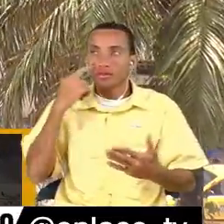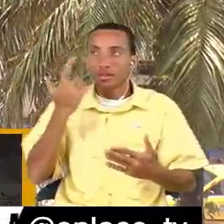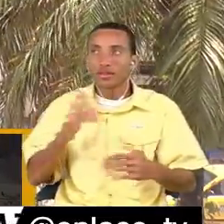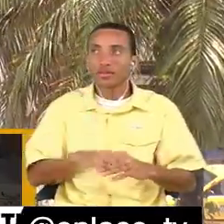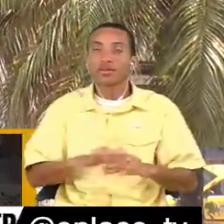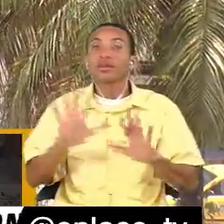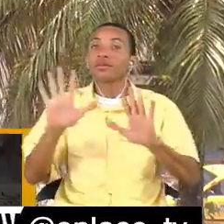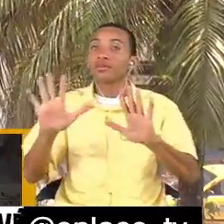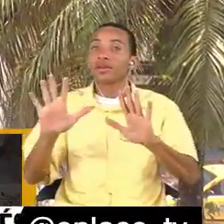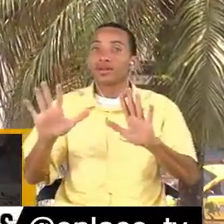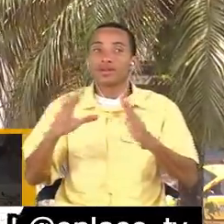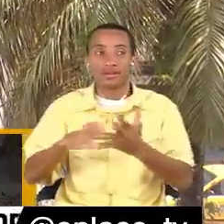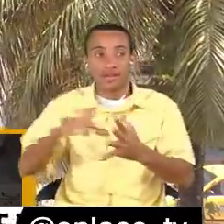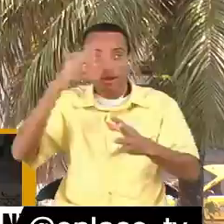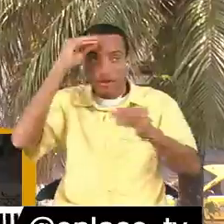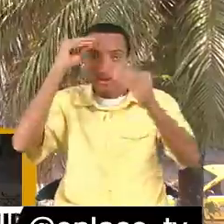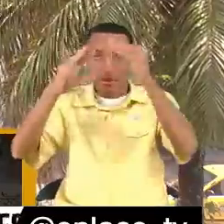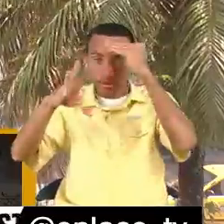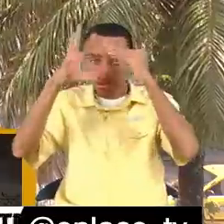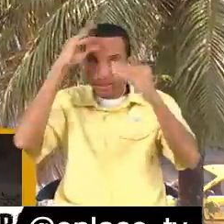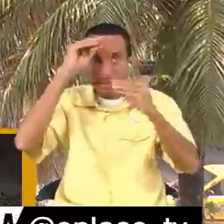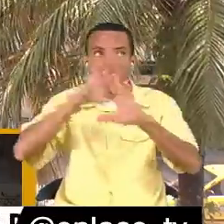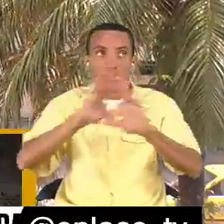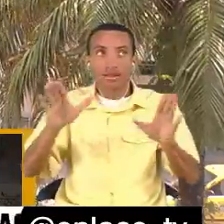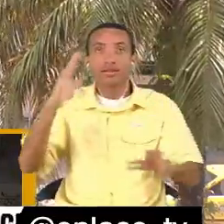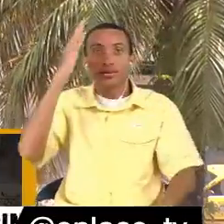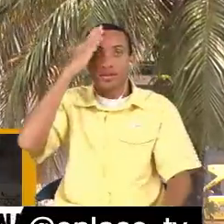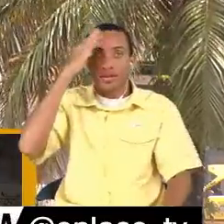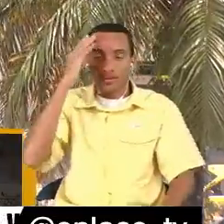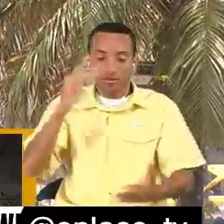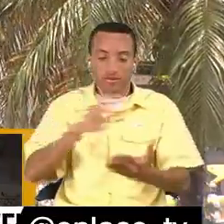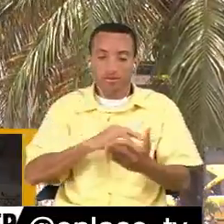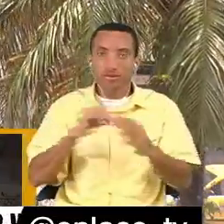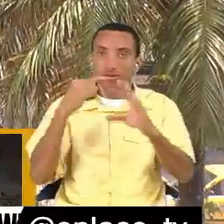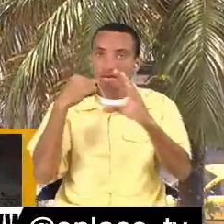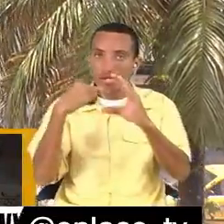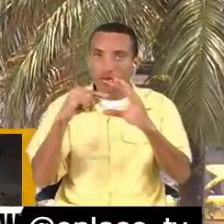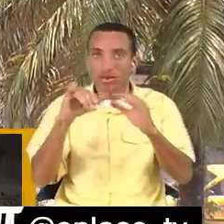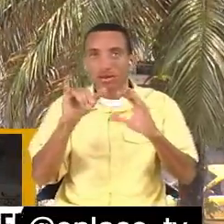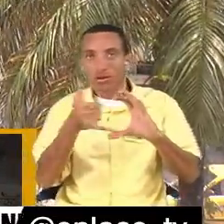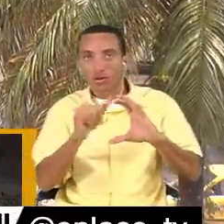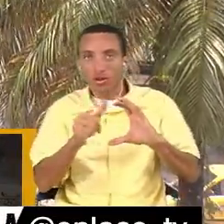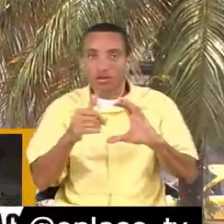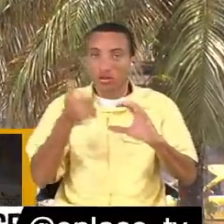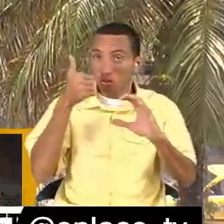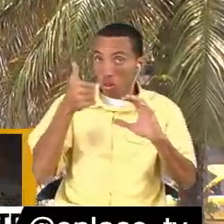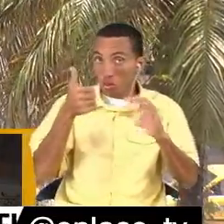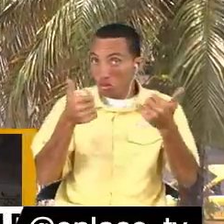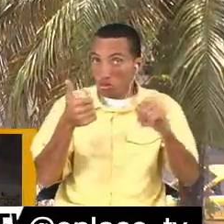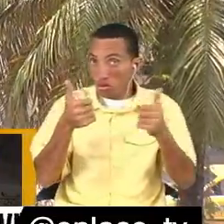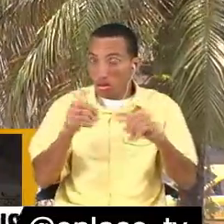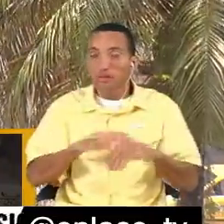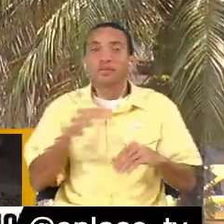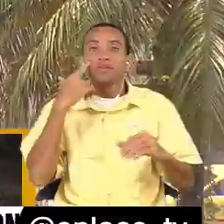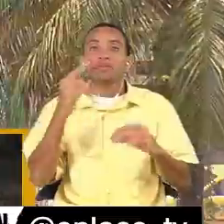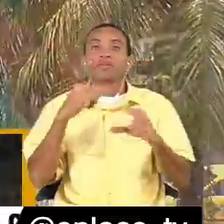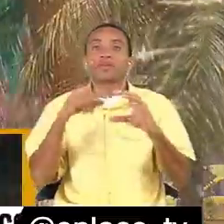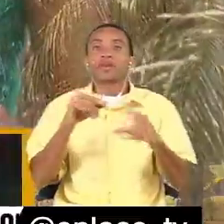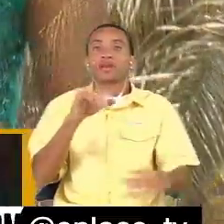pero espere, que se lo aprendan. Apréndanselo. ¿Y sabe qué? Escríbanos al WhatsApp si hicimos el oso, si lo hicimos bacano o qué. Vea, el WhatsApp